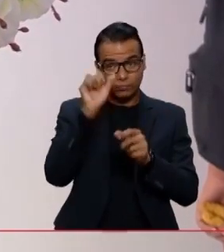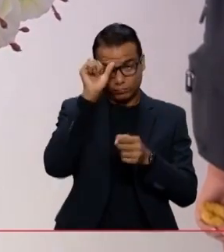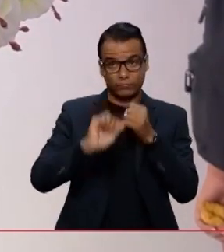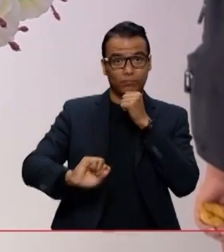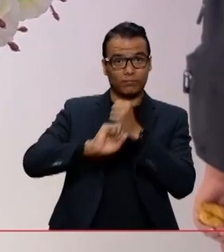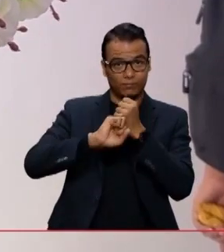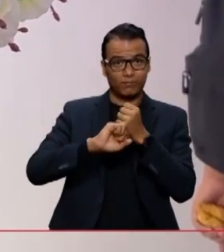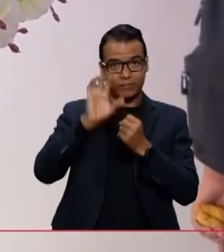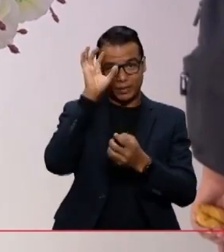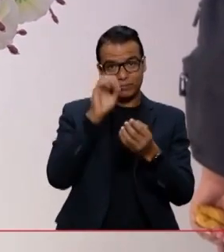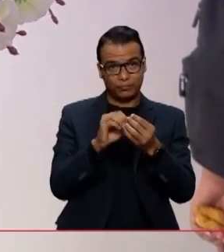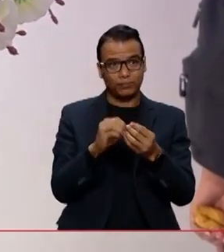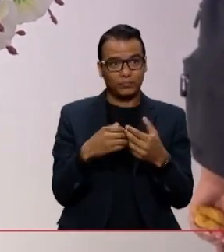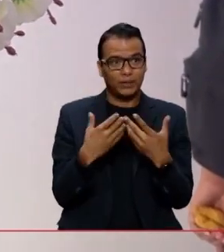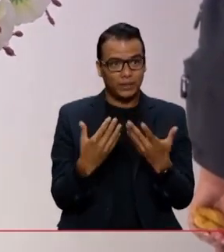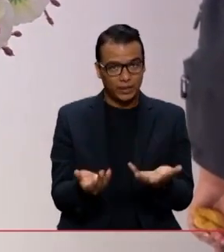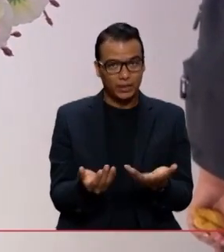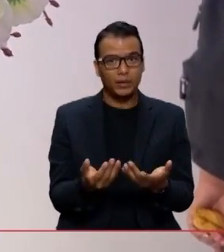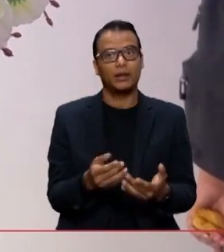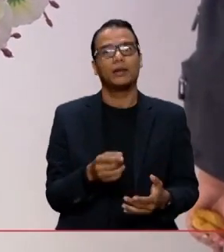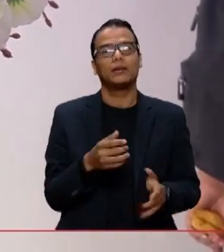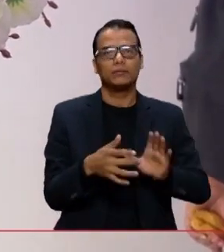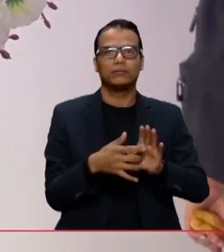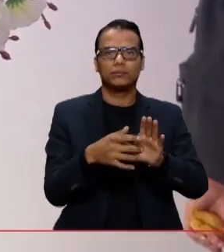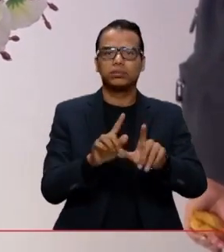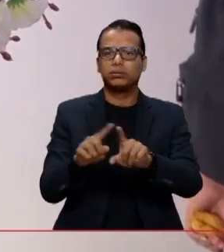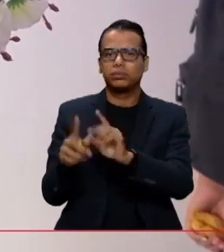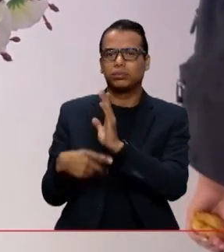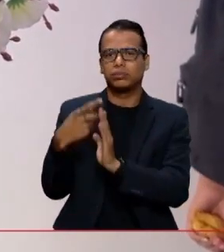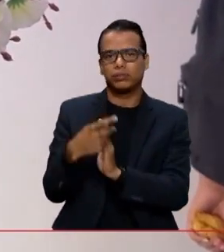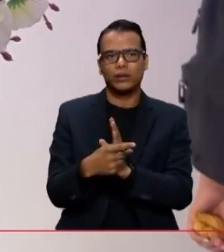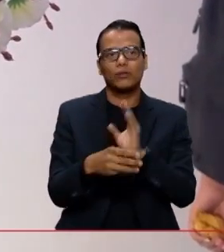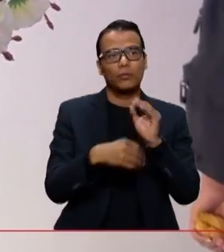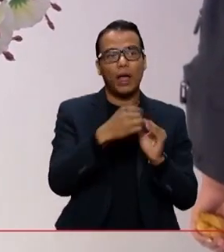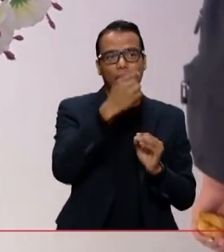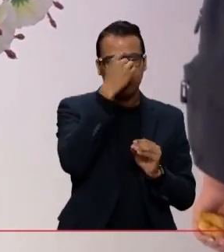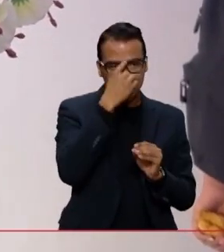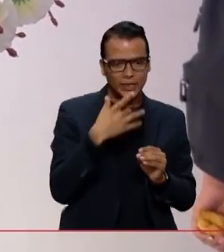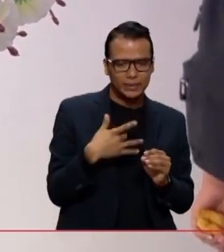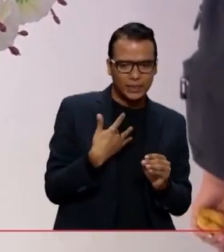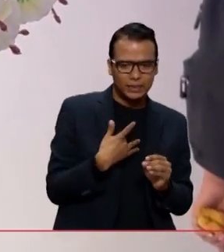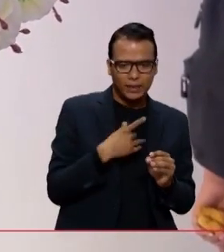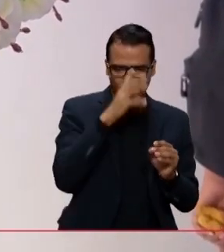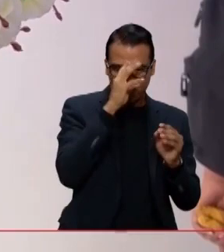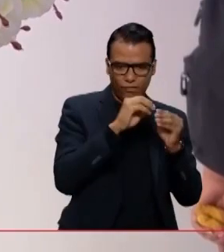sino al Valle del Cauca para que dejemos de lado diferencias ideológicas, políticas y hasta religiosas y